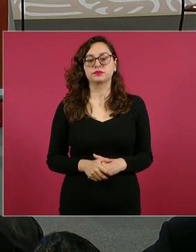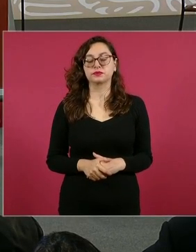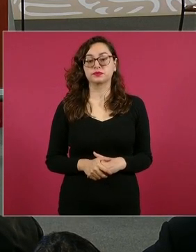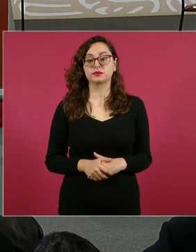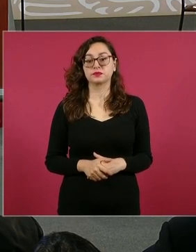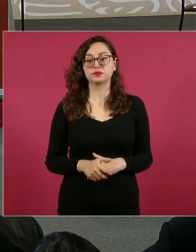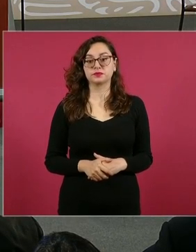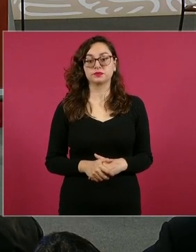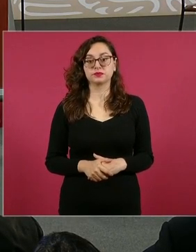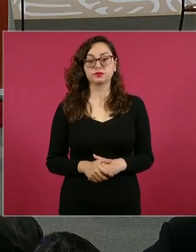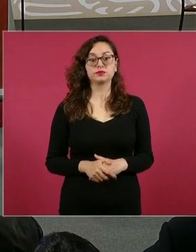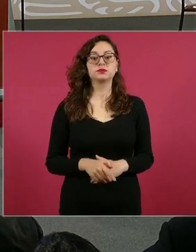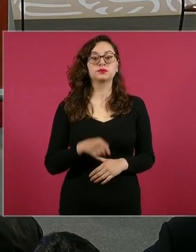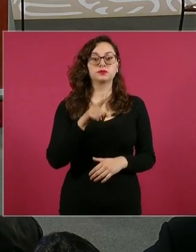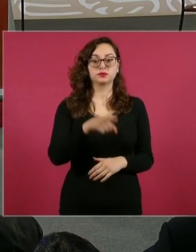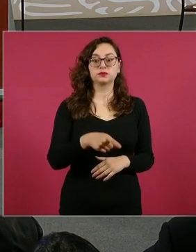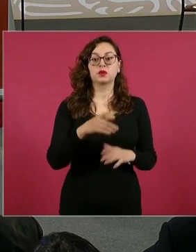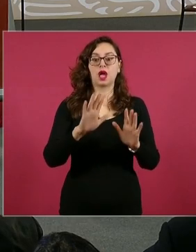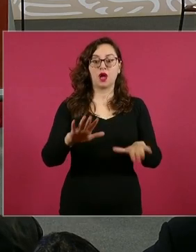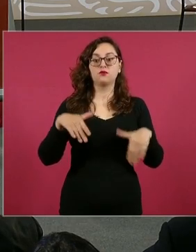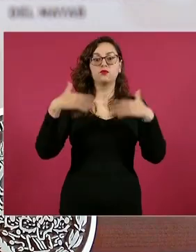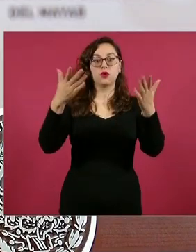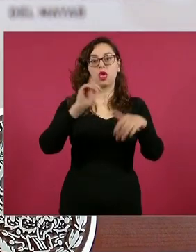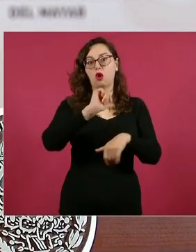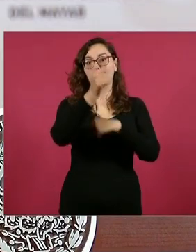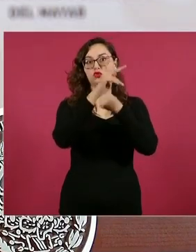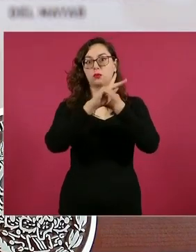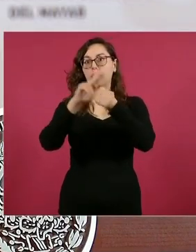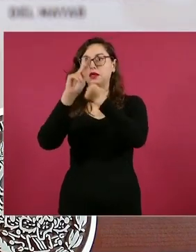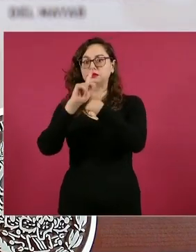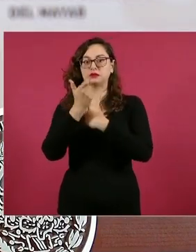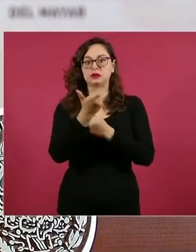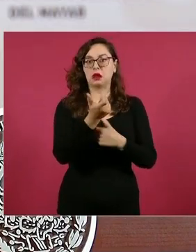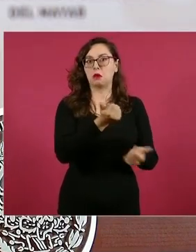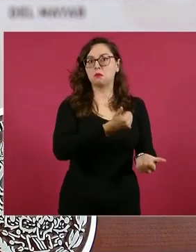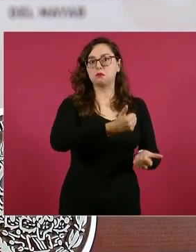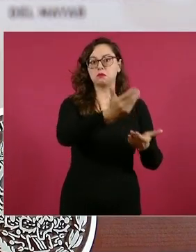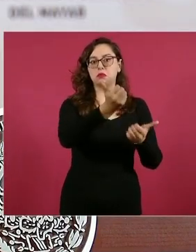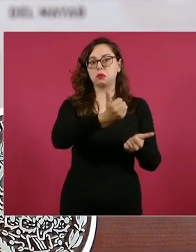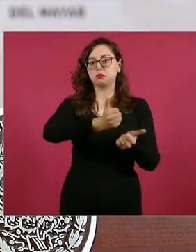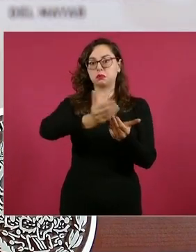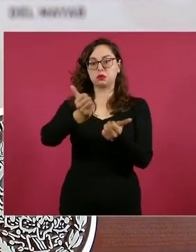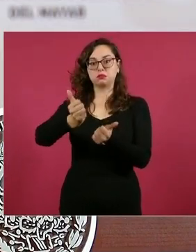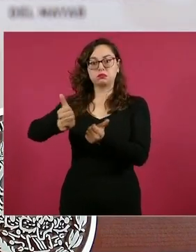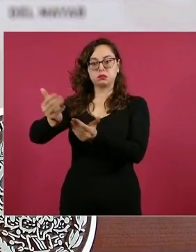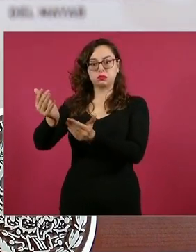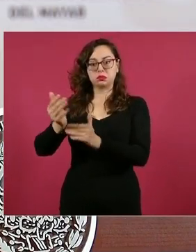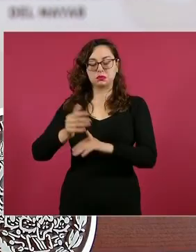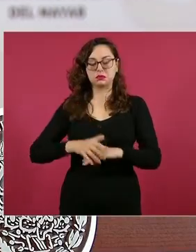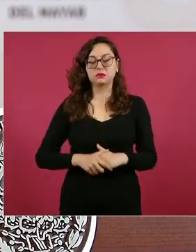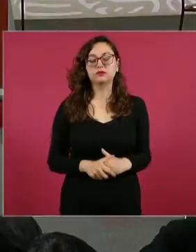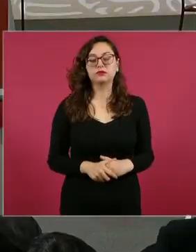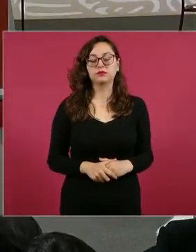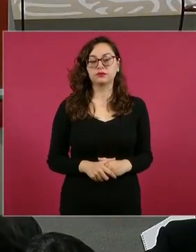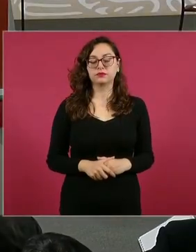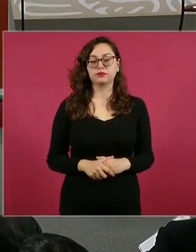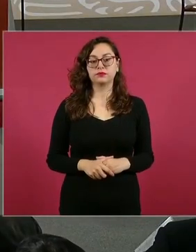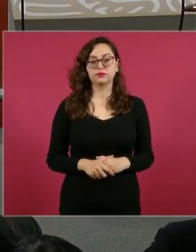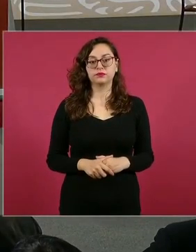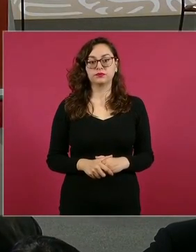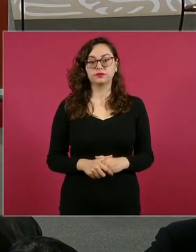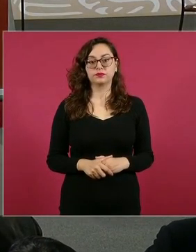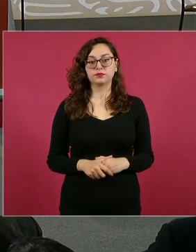AC cuentas en el exterior del país en el extranjero consorcio Metropolitano inmobiliario